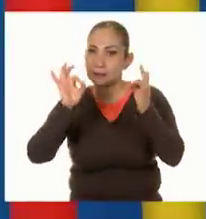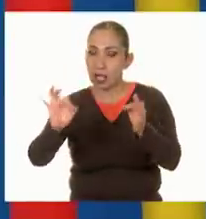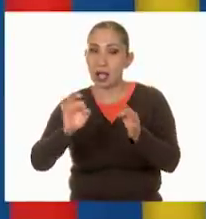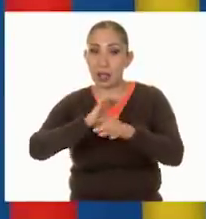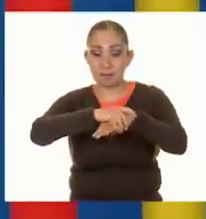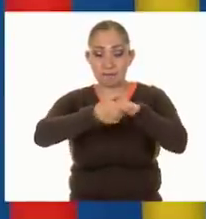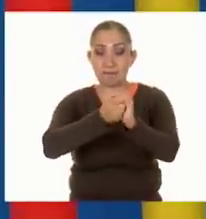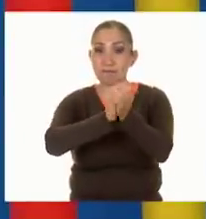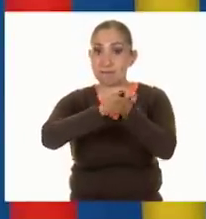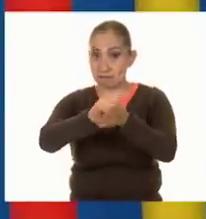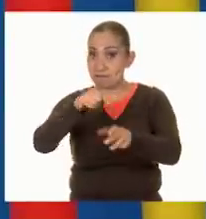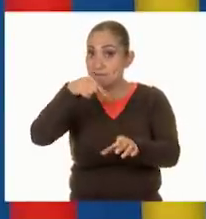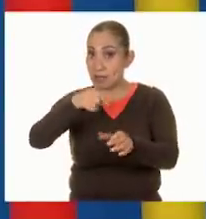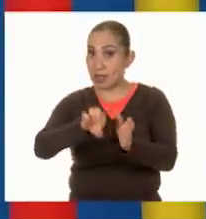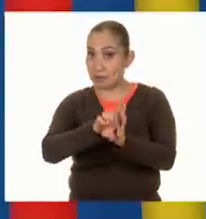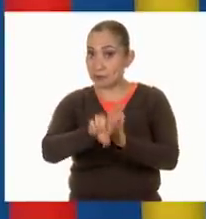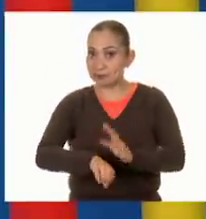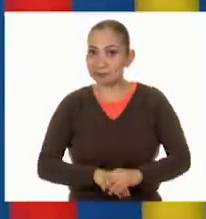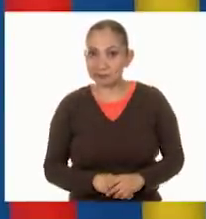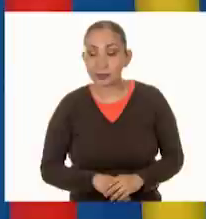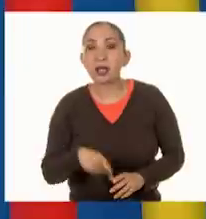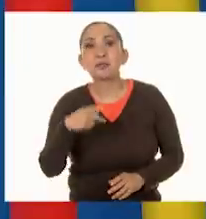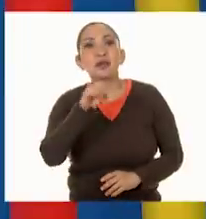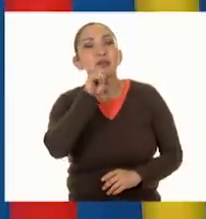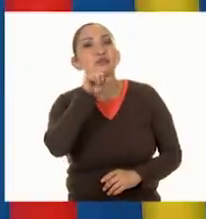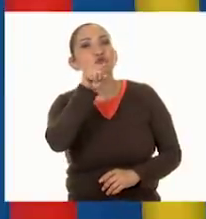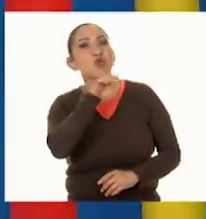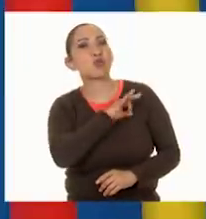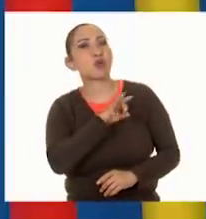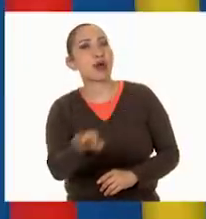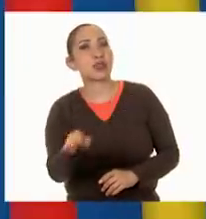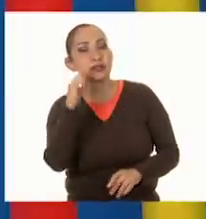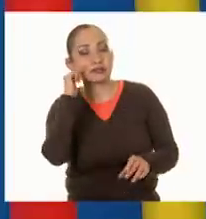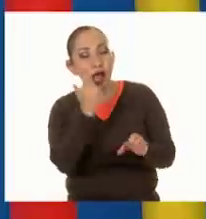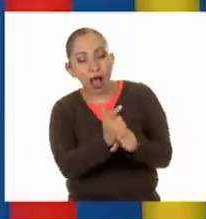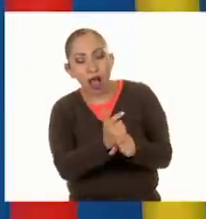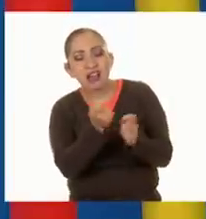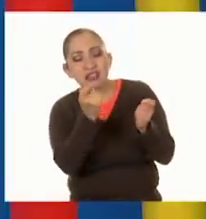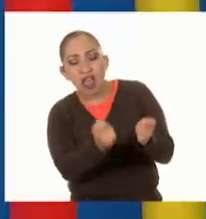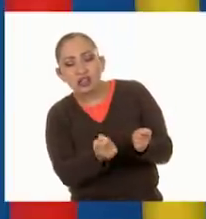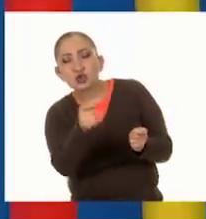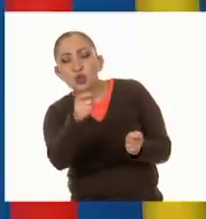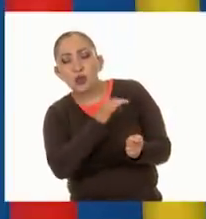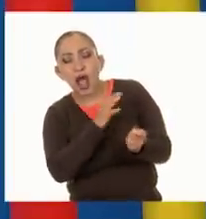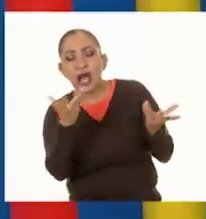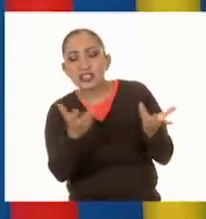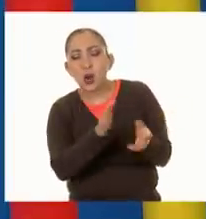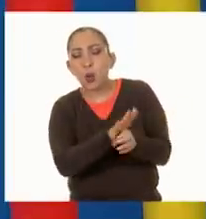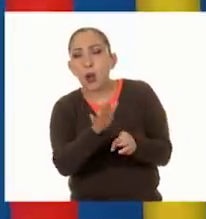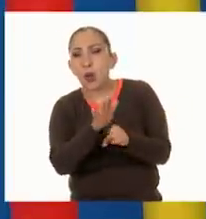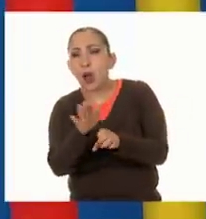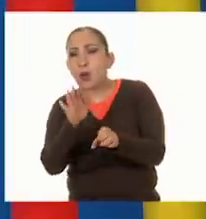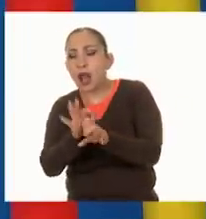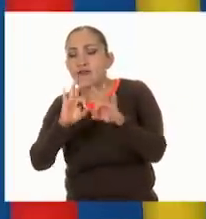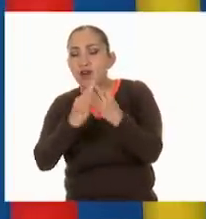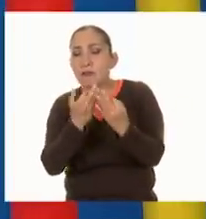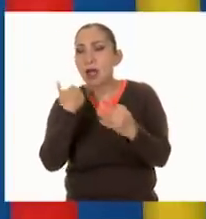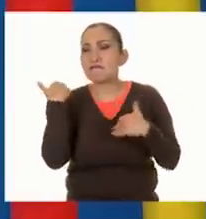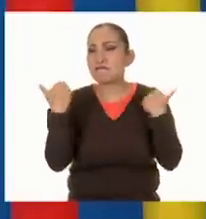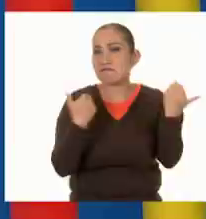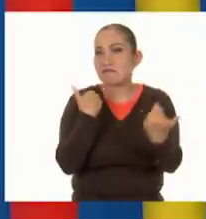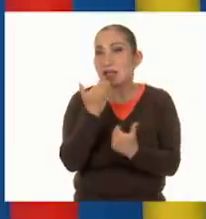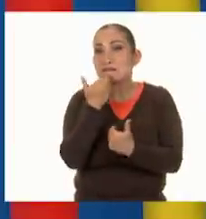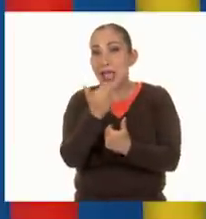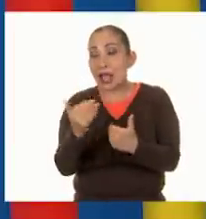lavado frecuente de manos. Pero también puedes seguir descubriendo de lo que eres capaz y encontrando formas agradables